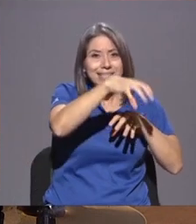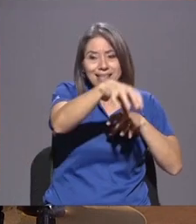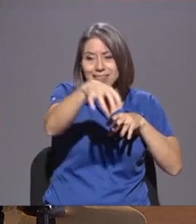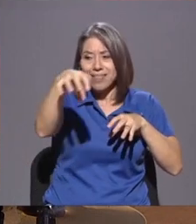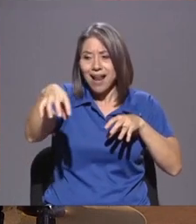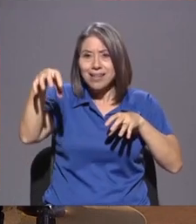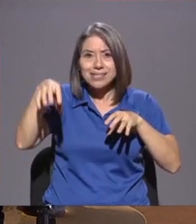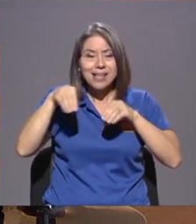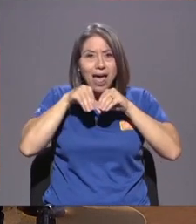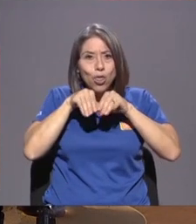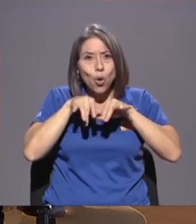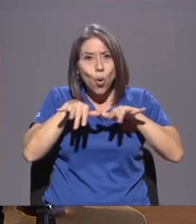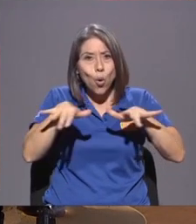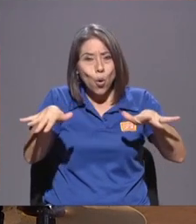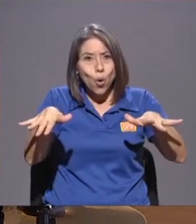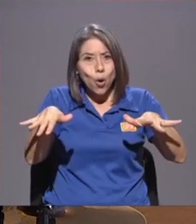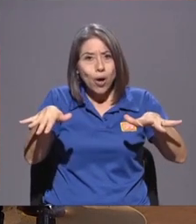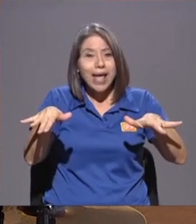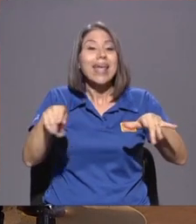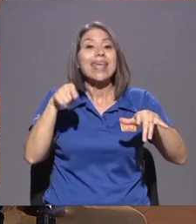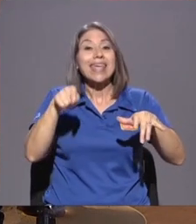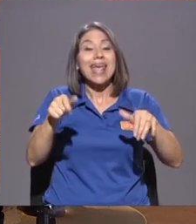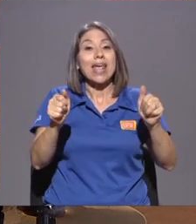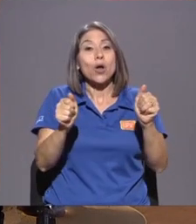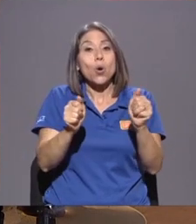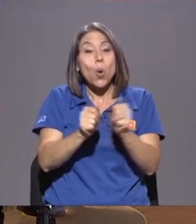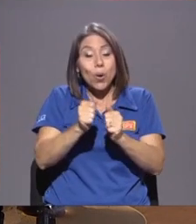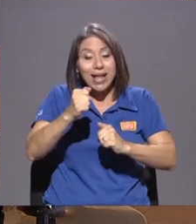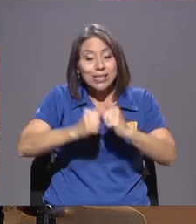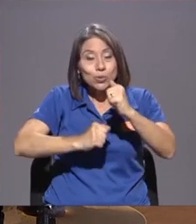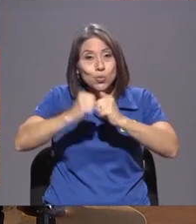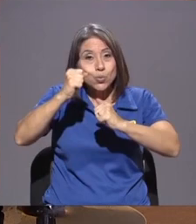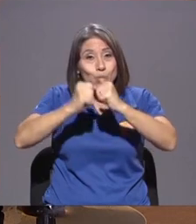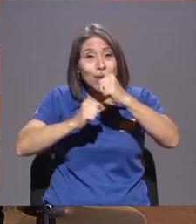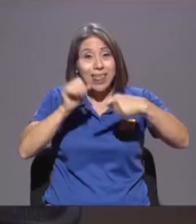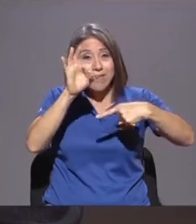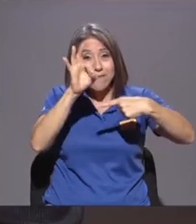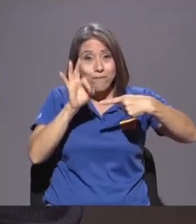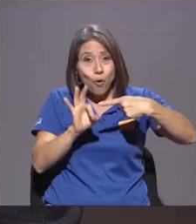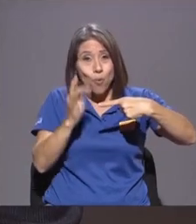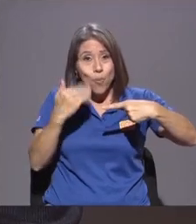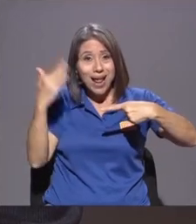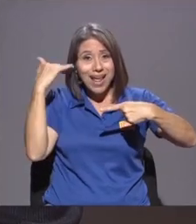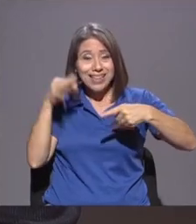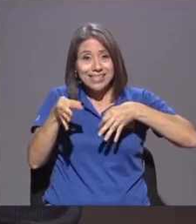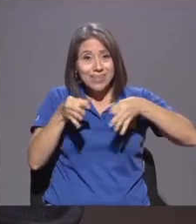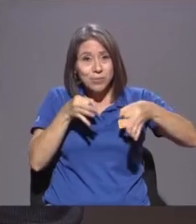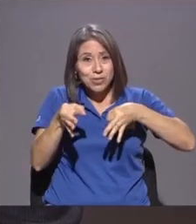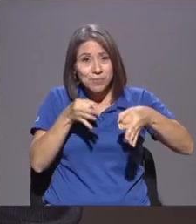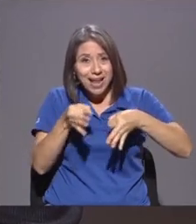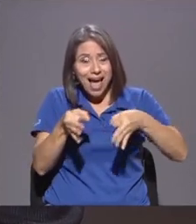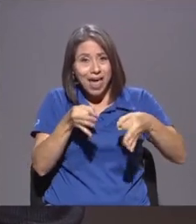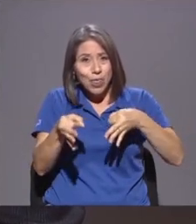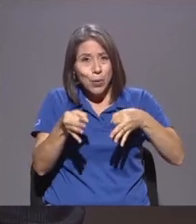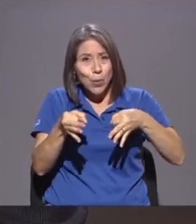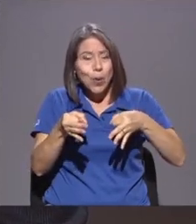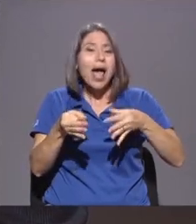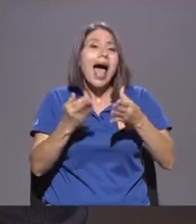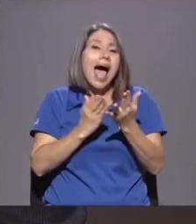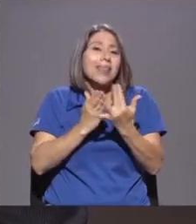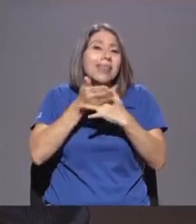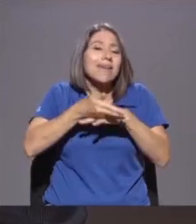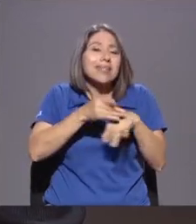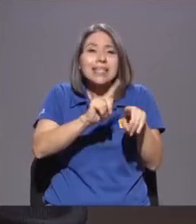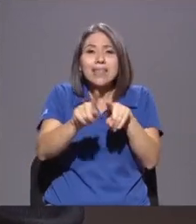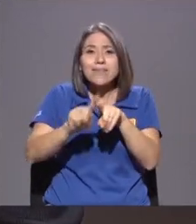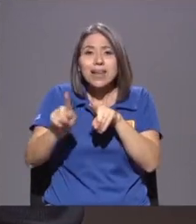Dada la estructura De ese algoritmo Que habíamos explicado Genera A través de mecanismos de